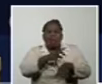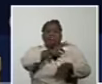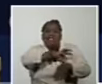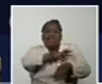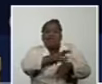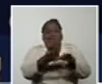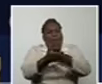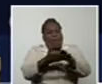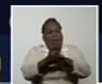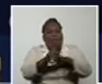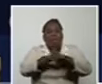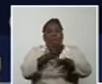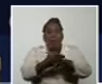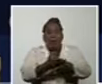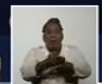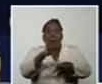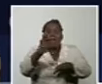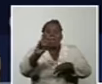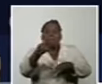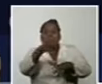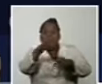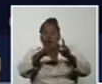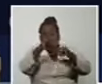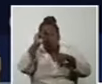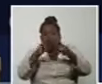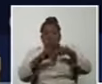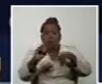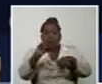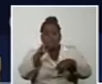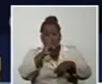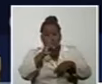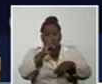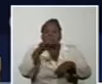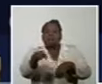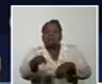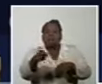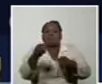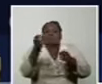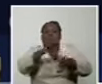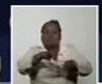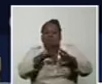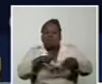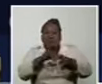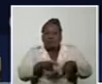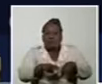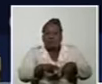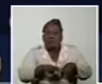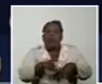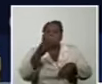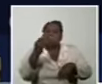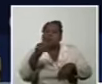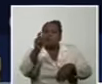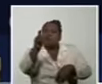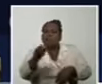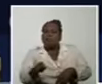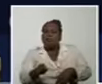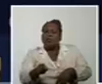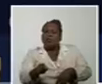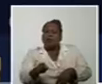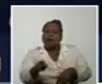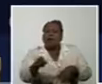estudiaron 397 personas alojados en un refugio para los sin techo, como le